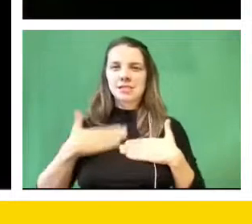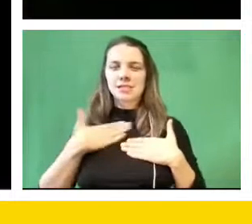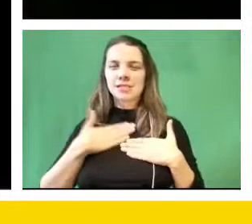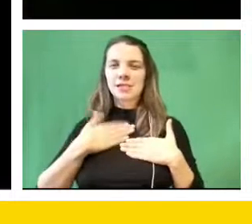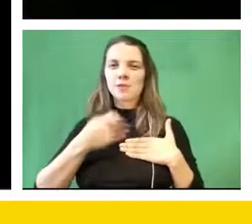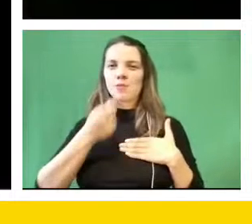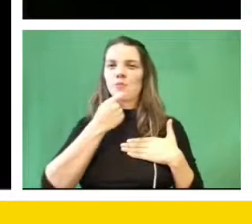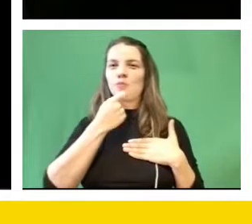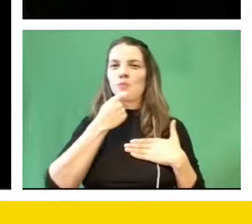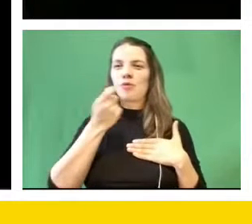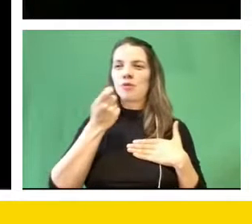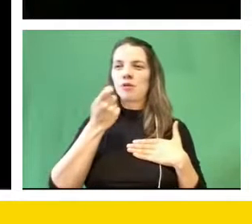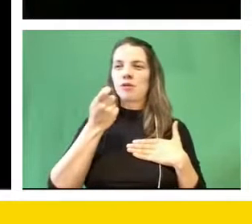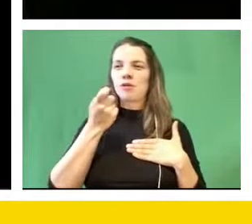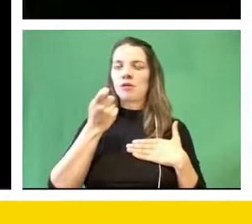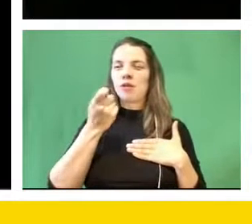hicimos